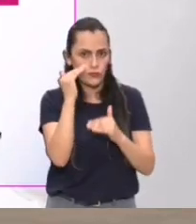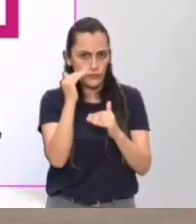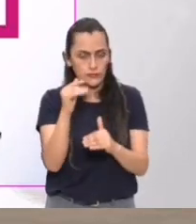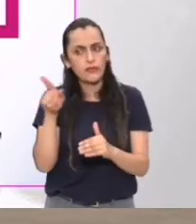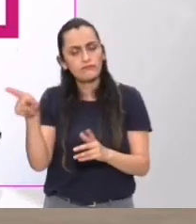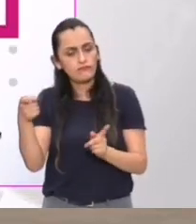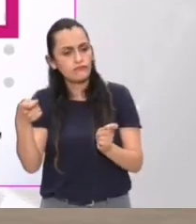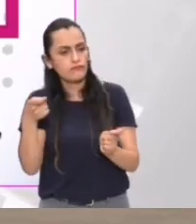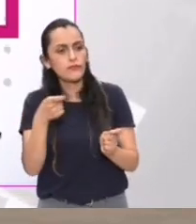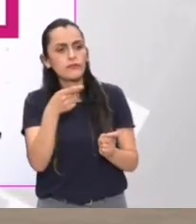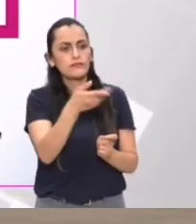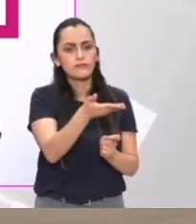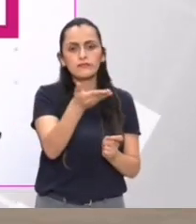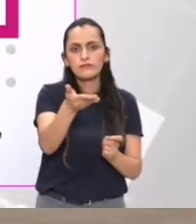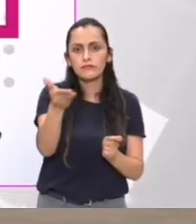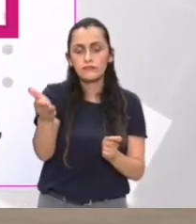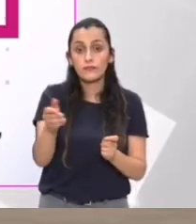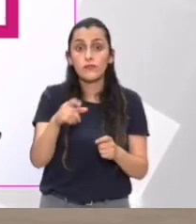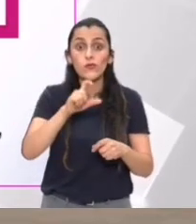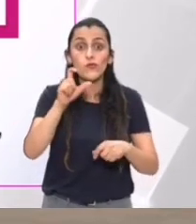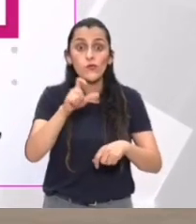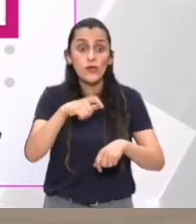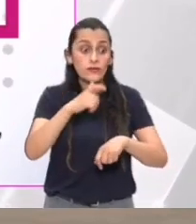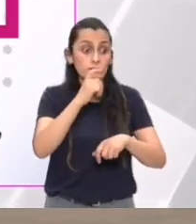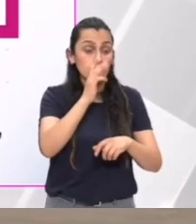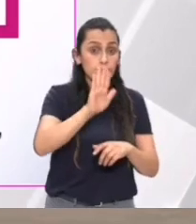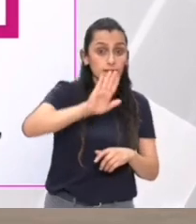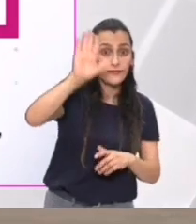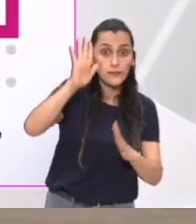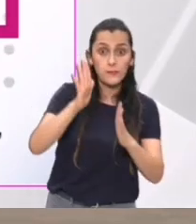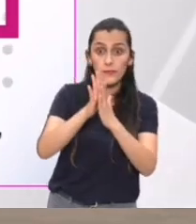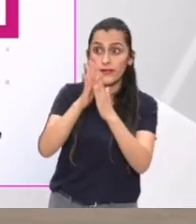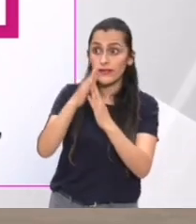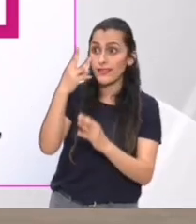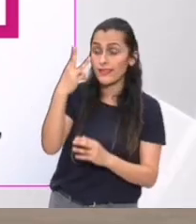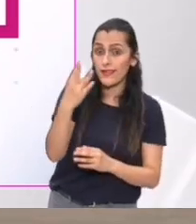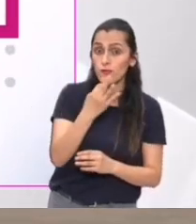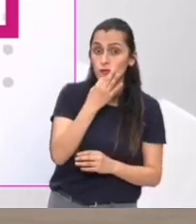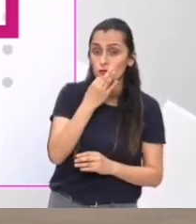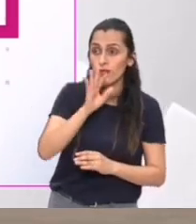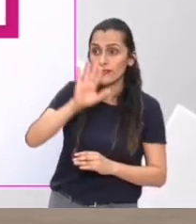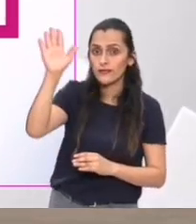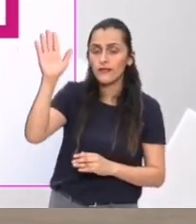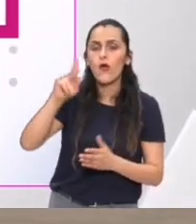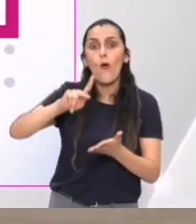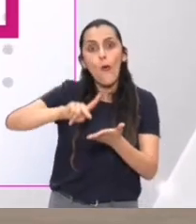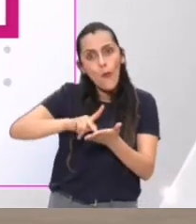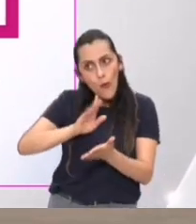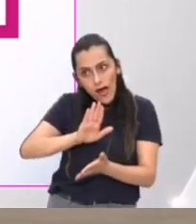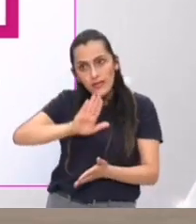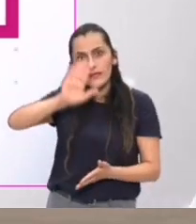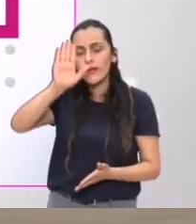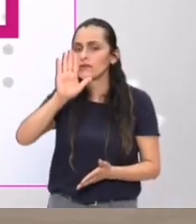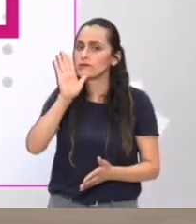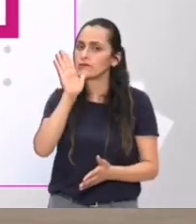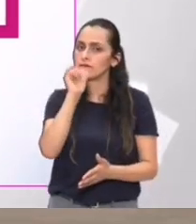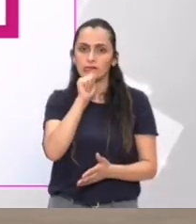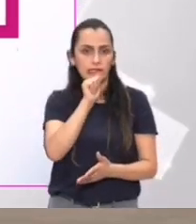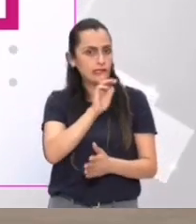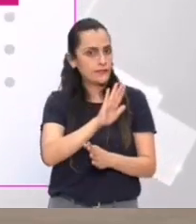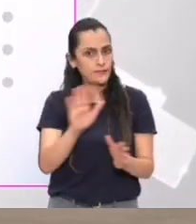vez agotadas sus 3 intervenciones de 1 minuto, las y los participantes no podrán intervenir nuevamente durante este